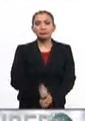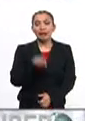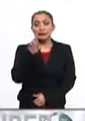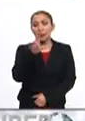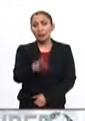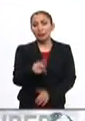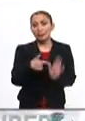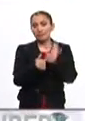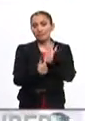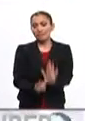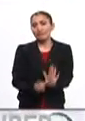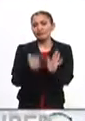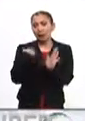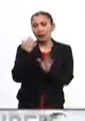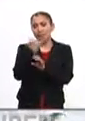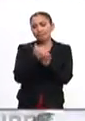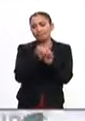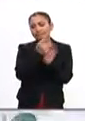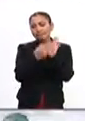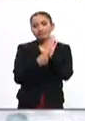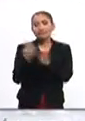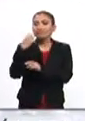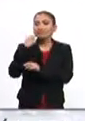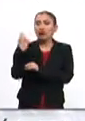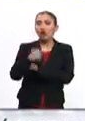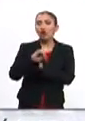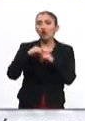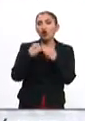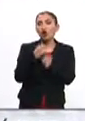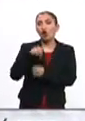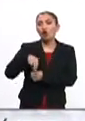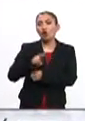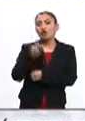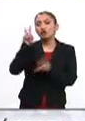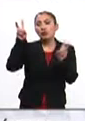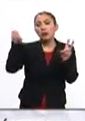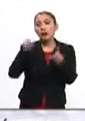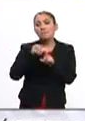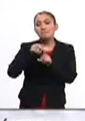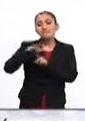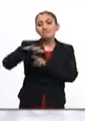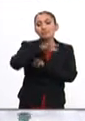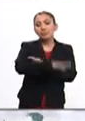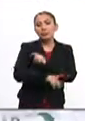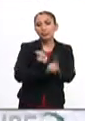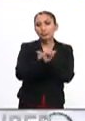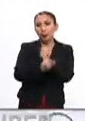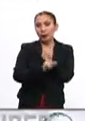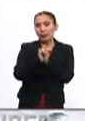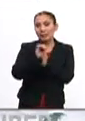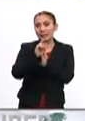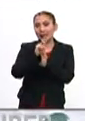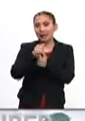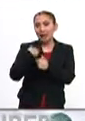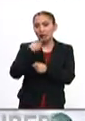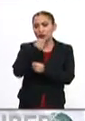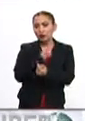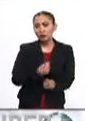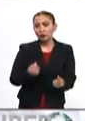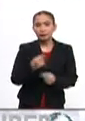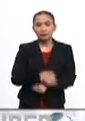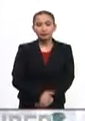Y este martes le presentamos una cápsula que nos envía la Organización de las Naciones Unidas sobre el impacto del conflicto de Siria en los